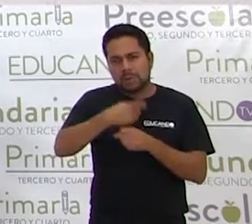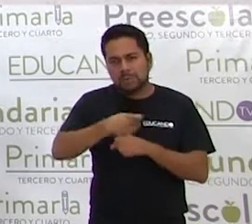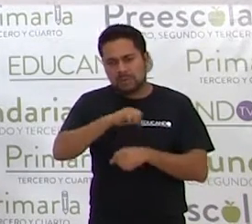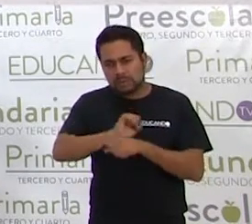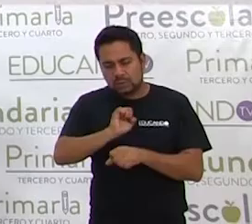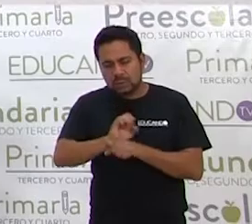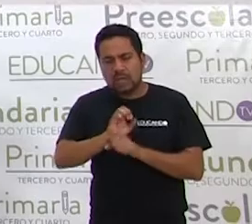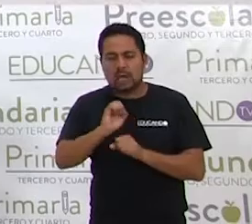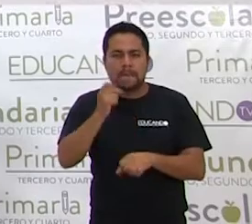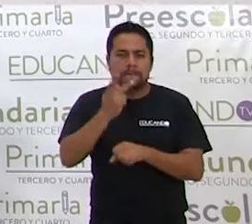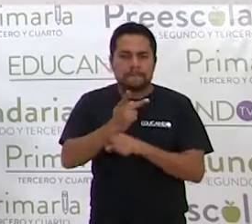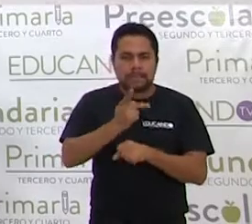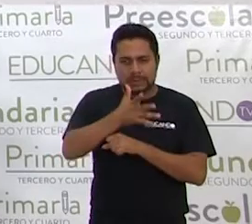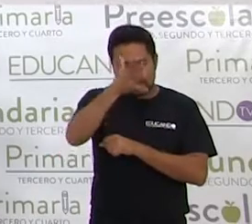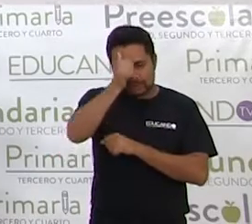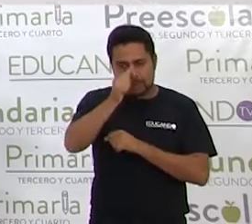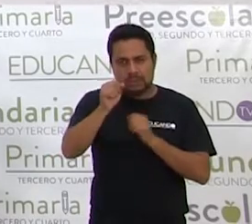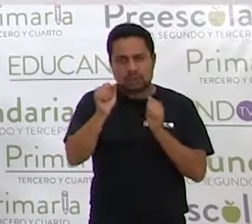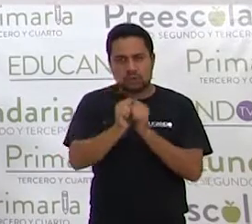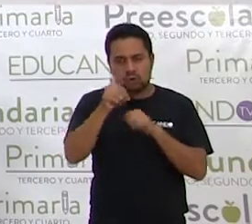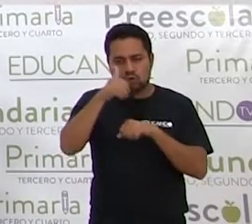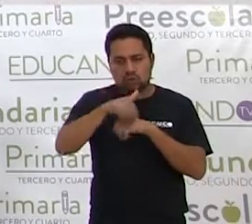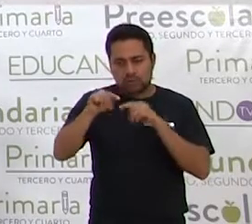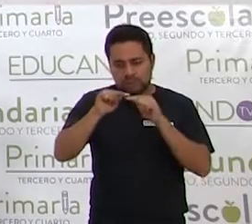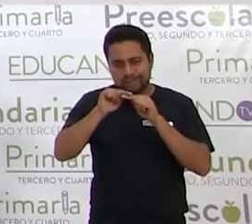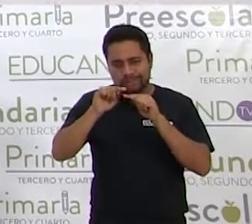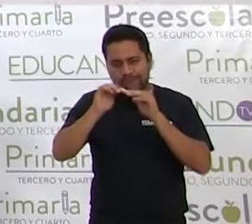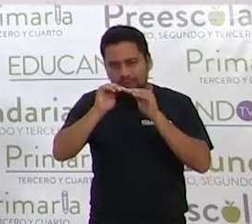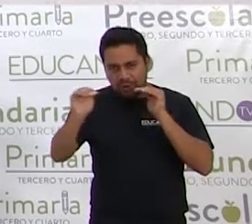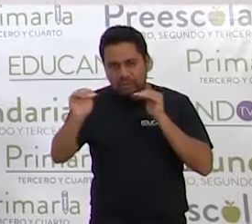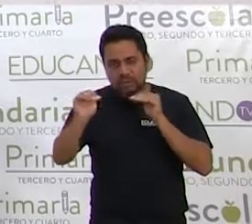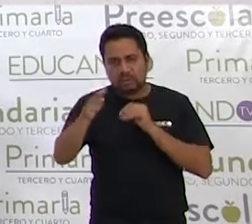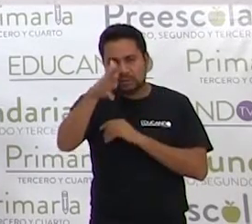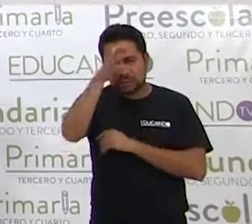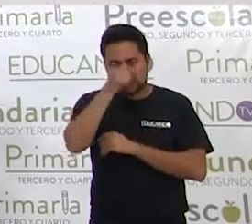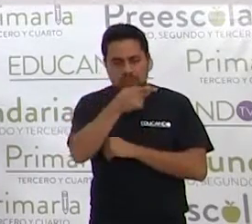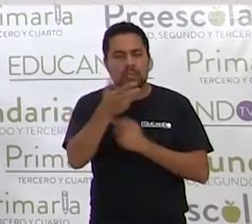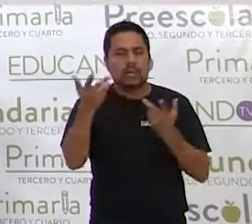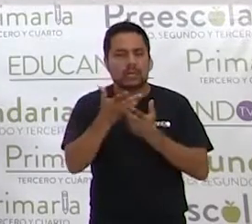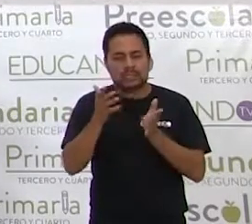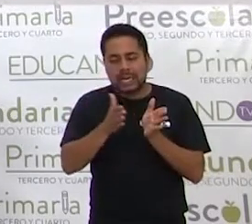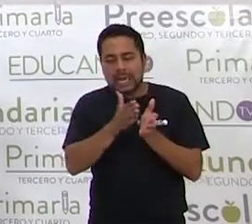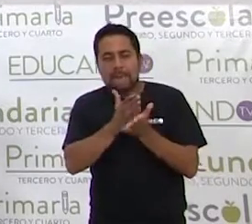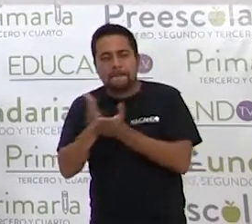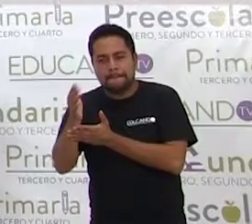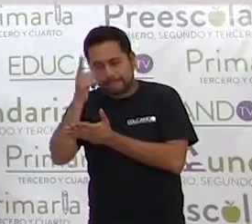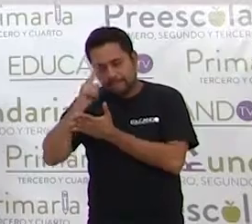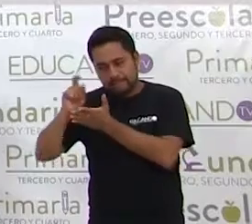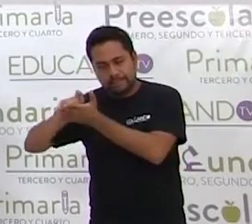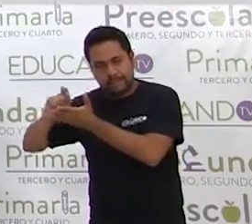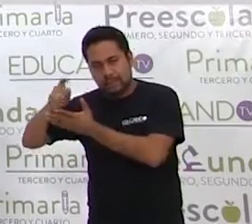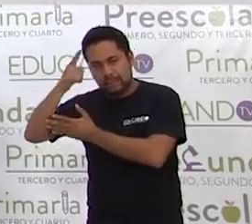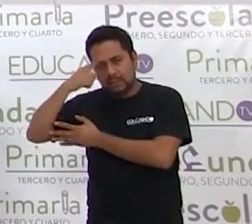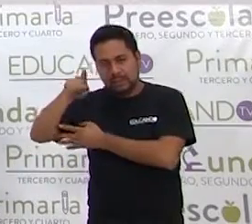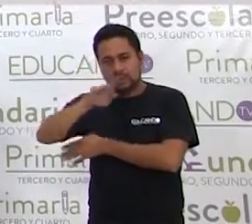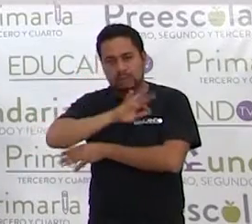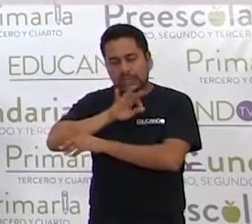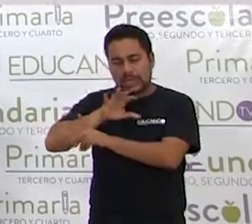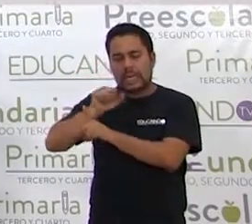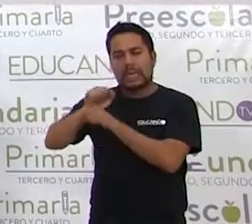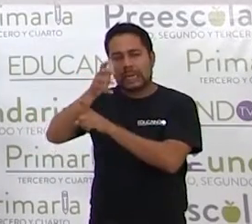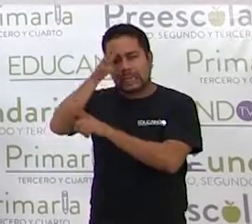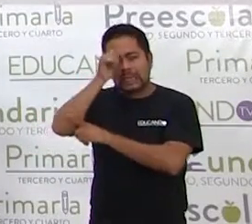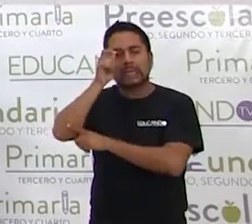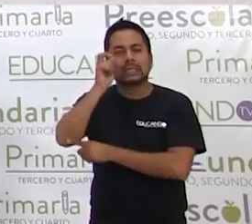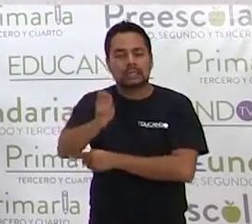cuando vieron fracciones si recuerdan y vamos a hacerlo aquí aparte para que ustedes puedan recordar cómo se